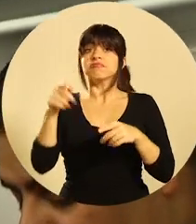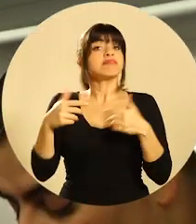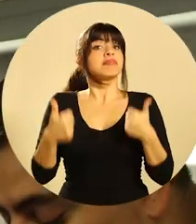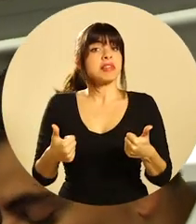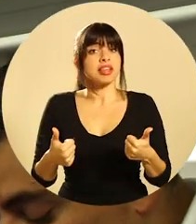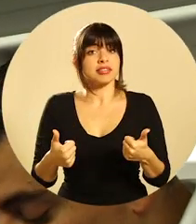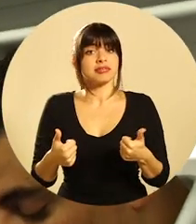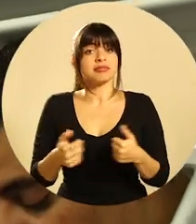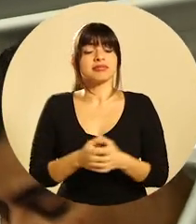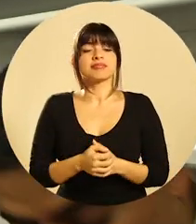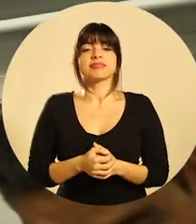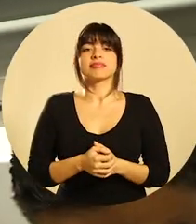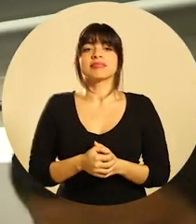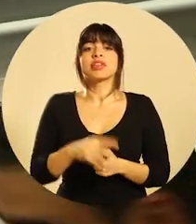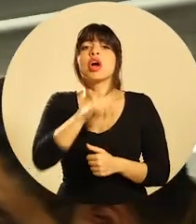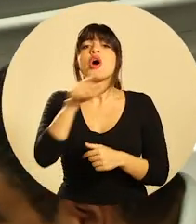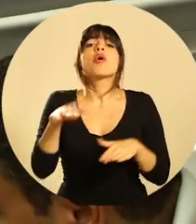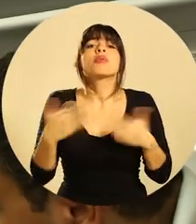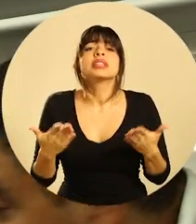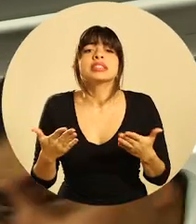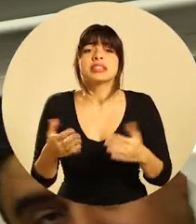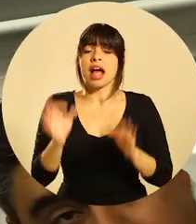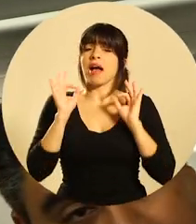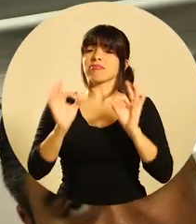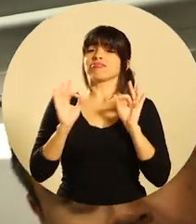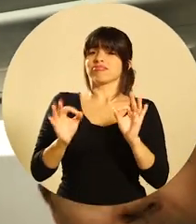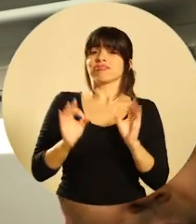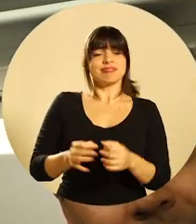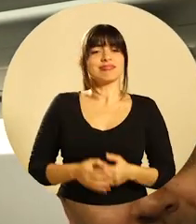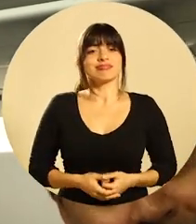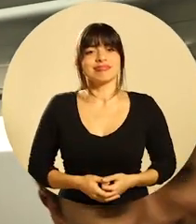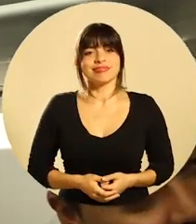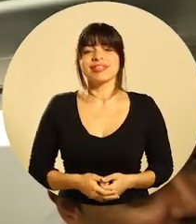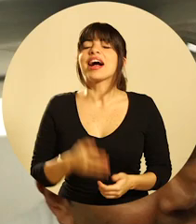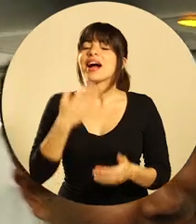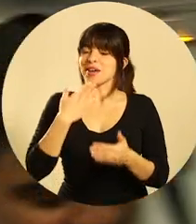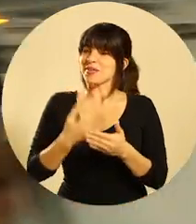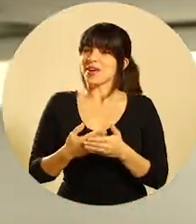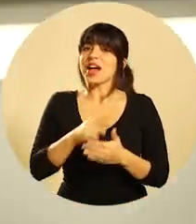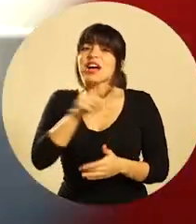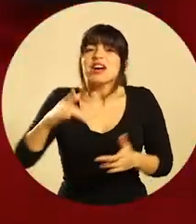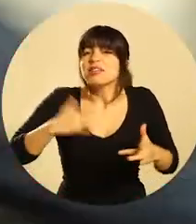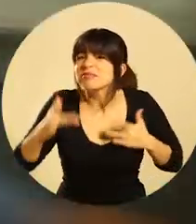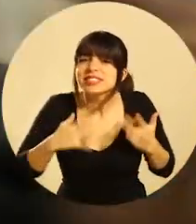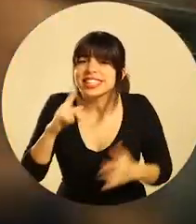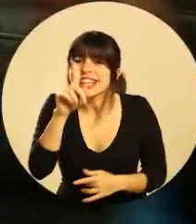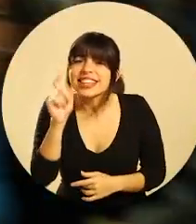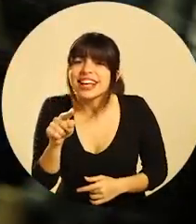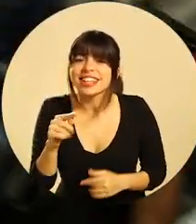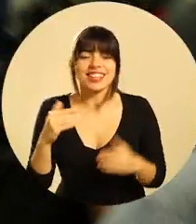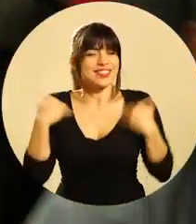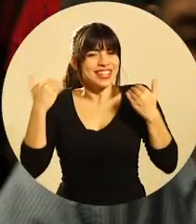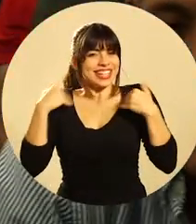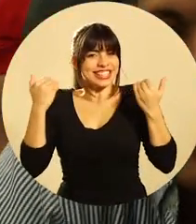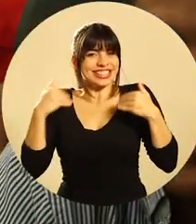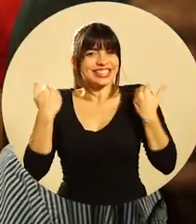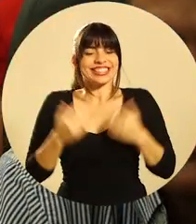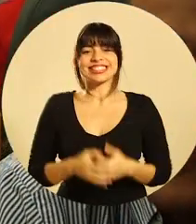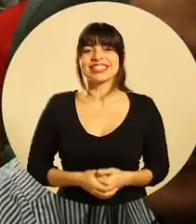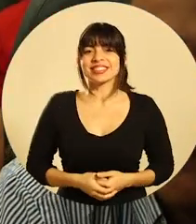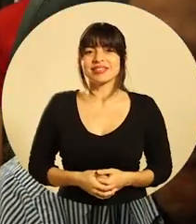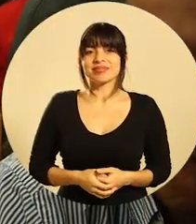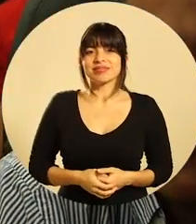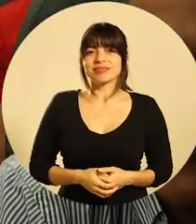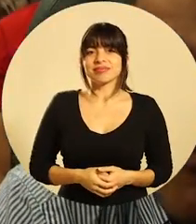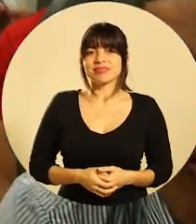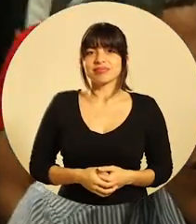¿Cómo están? Bien. ¿Cómo están? Bien. Ah, bueno. ¿Cómo se sienten? ¡Felices!